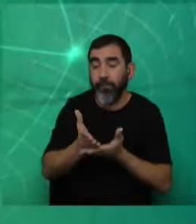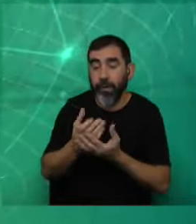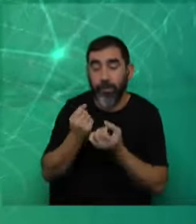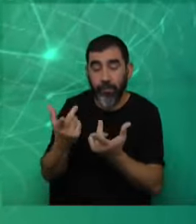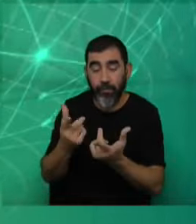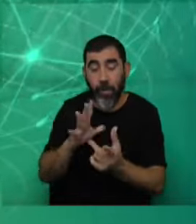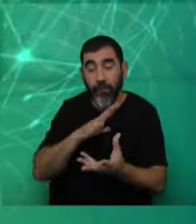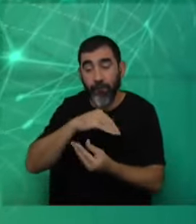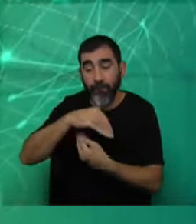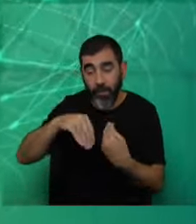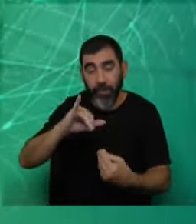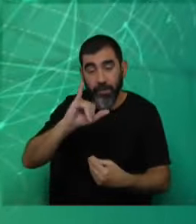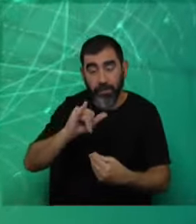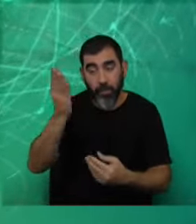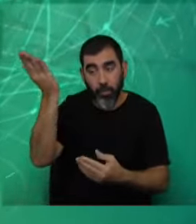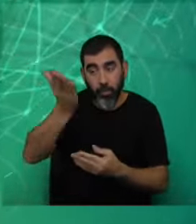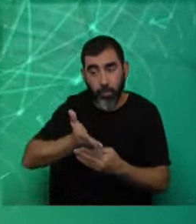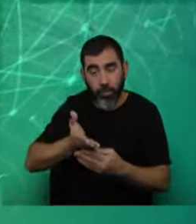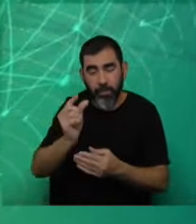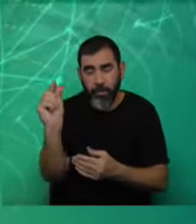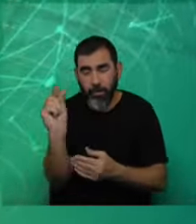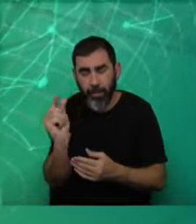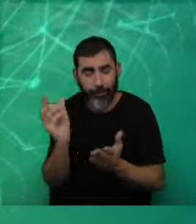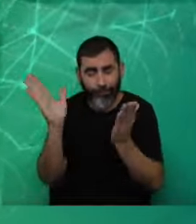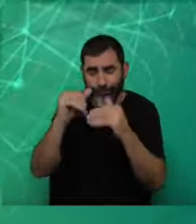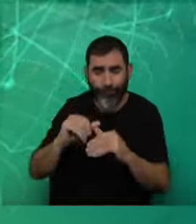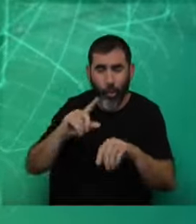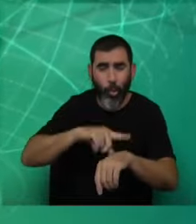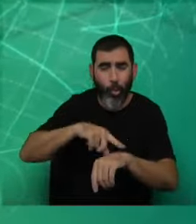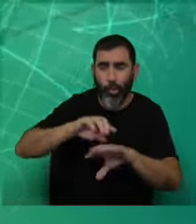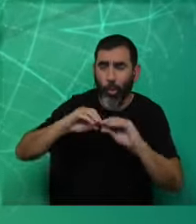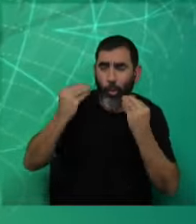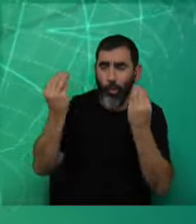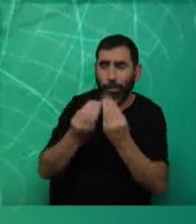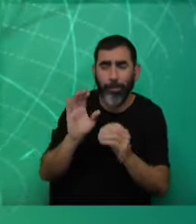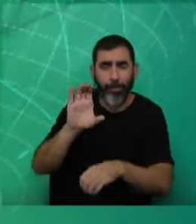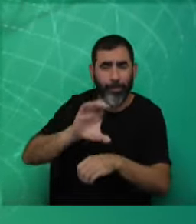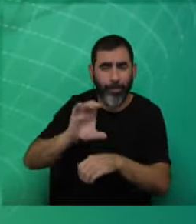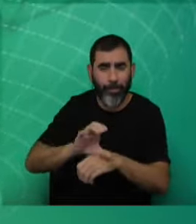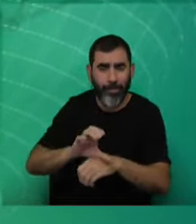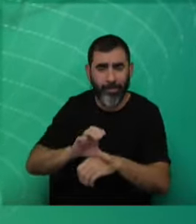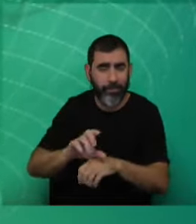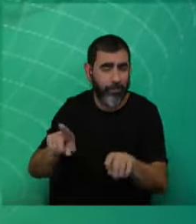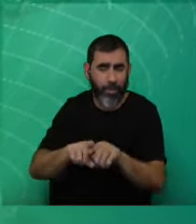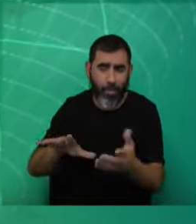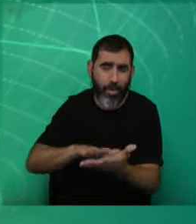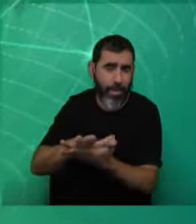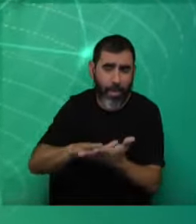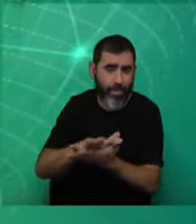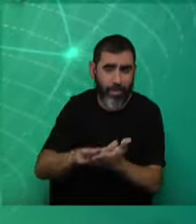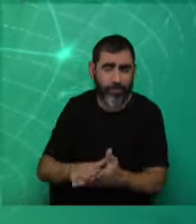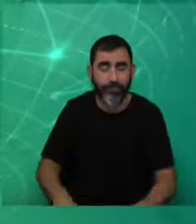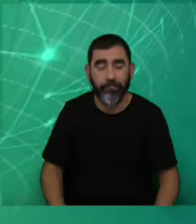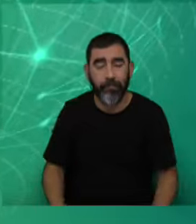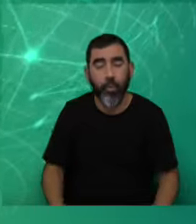hay familias que aún teniendo un porcentaje es mínimo y no pueden cubrir el resto Por ende sería lo mismo que no tener el beneficio